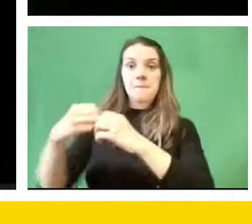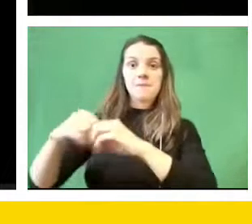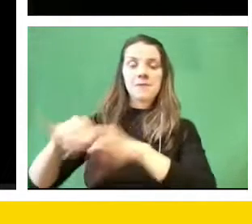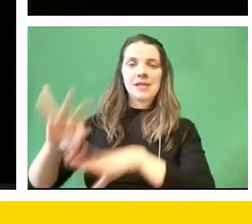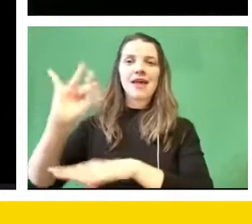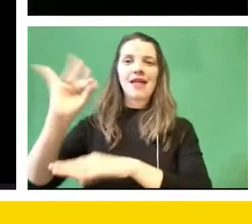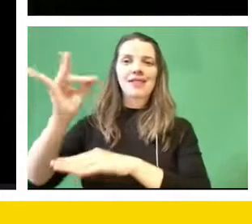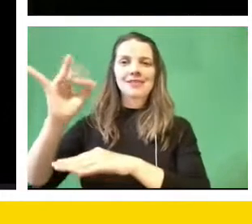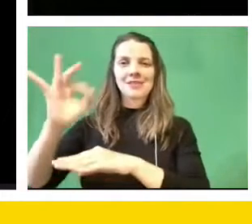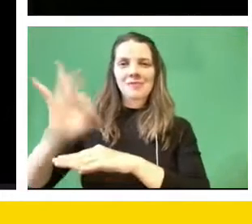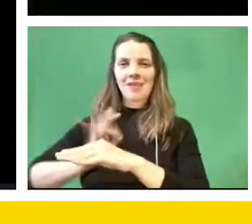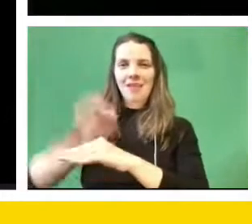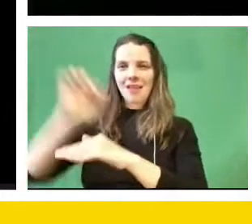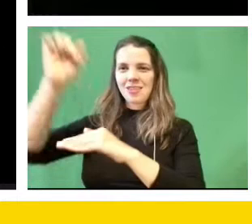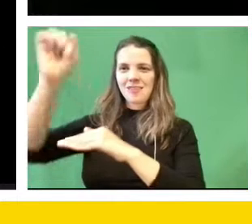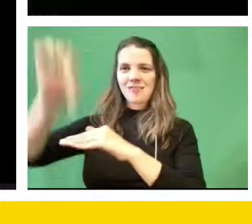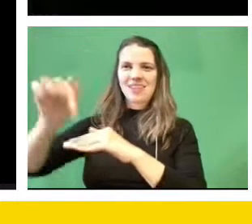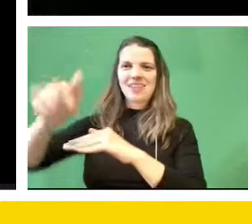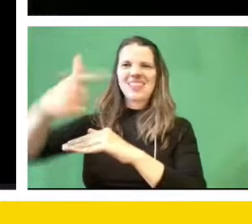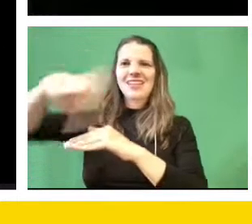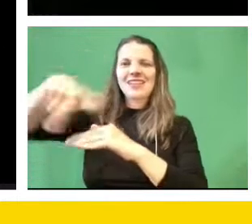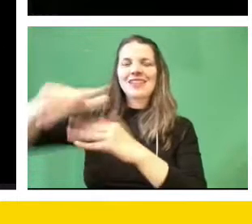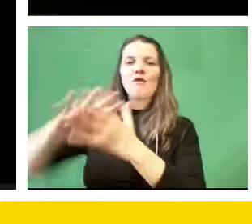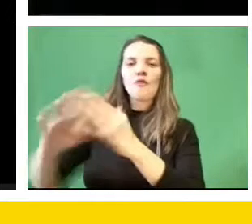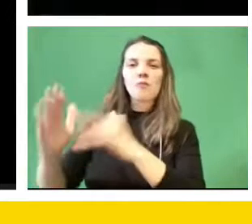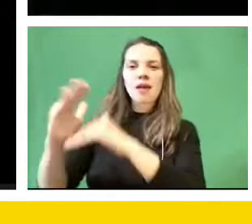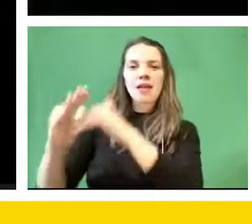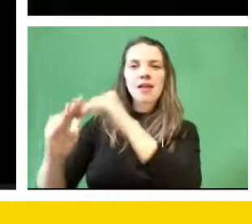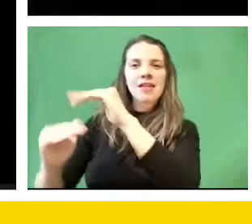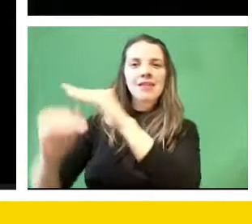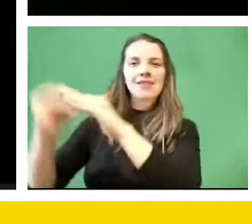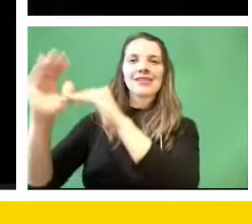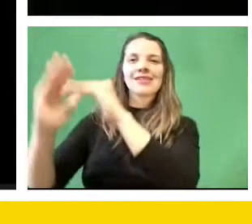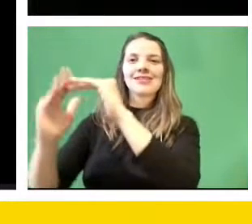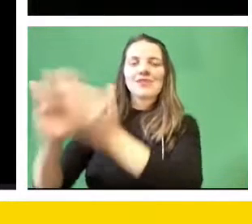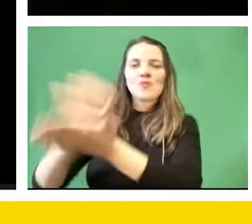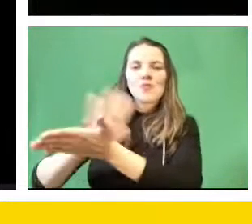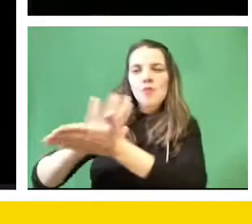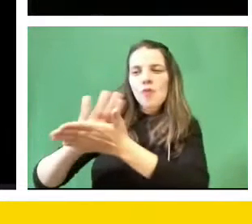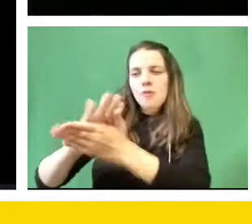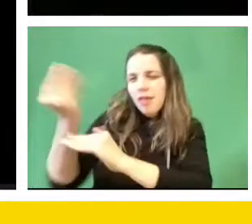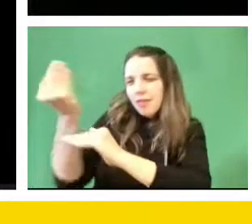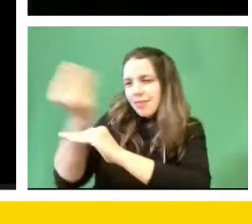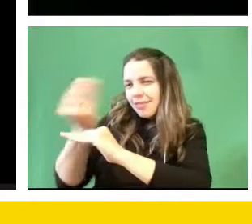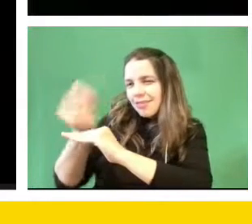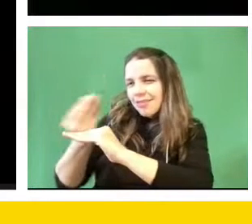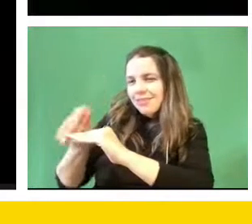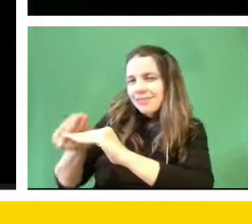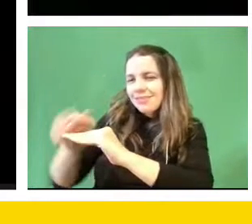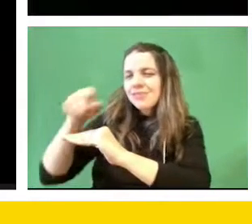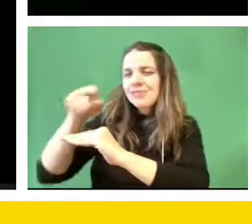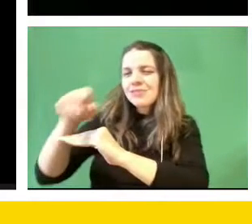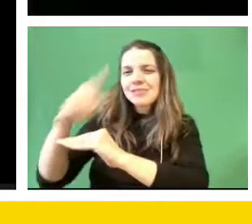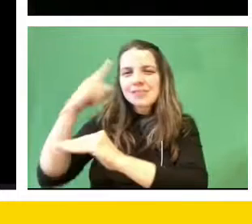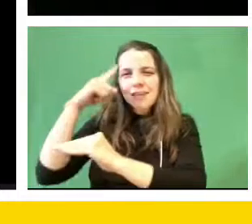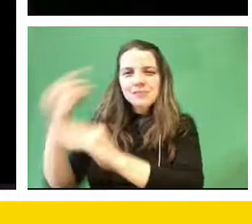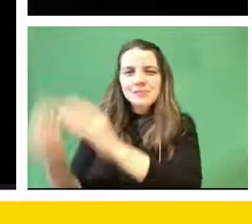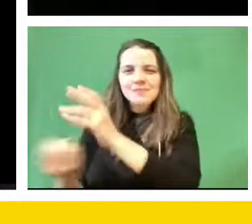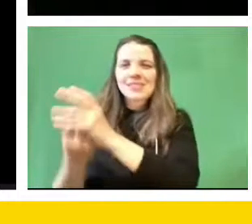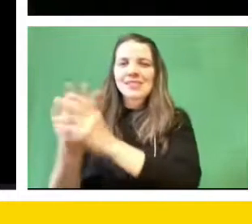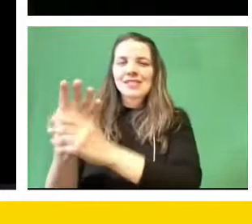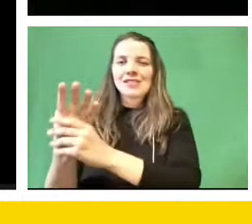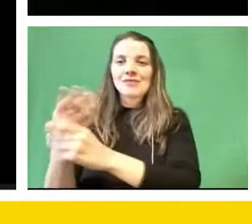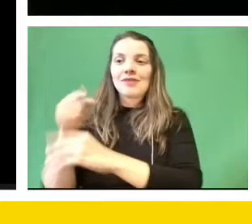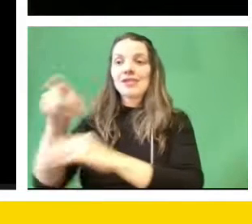como aporte al diseño, al estudio de necesidades inicial del diseño de la nueva facultad. Para terminar,